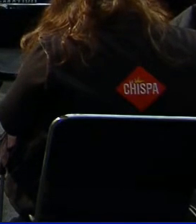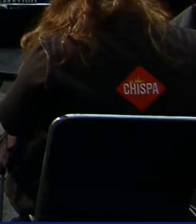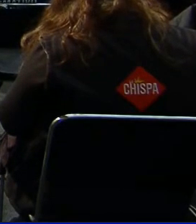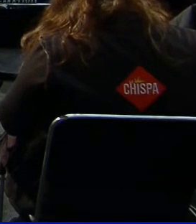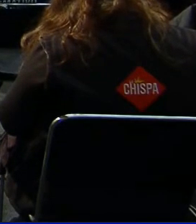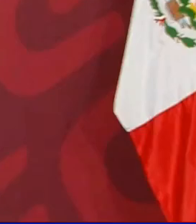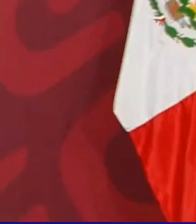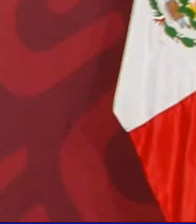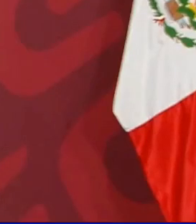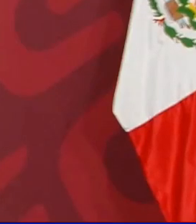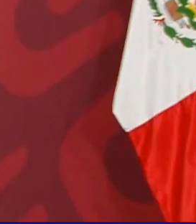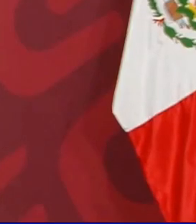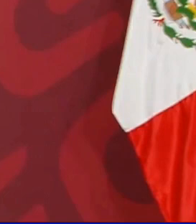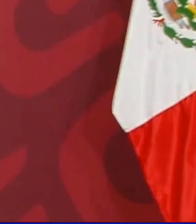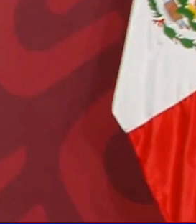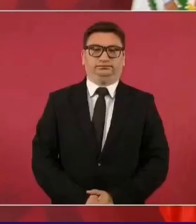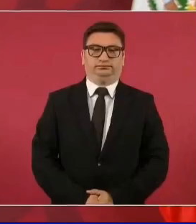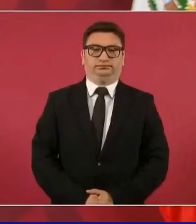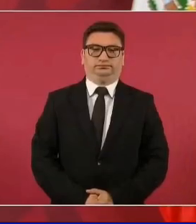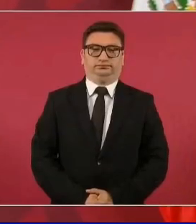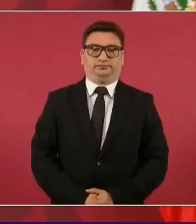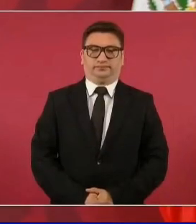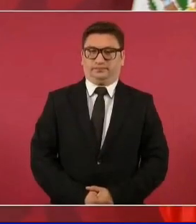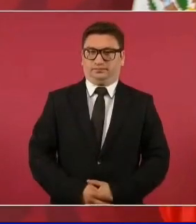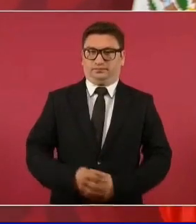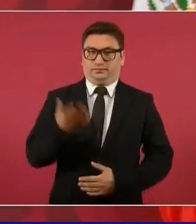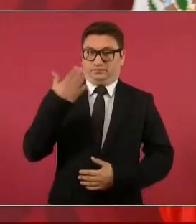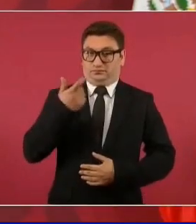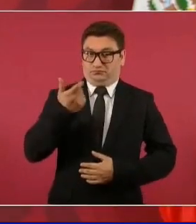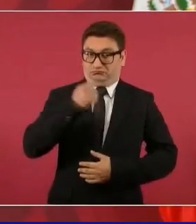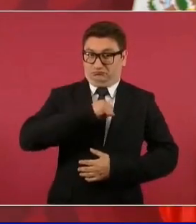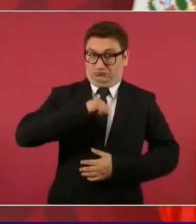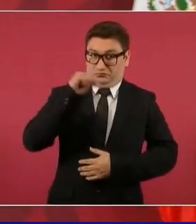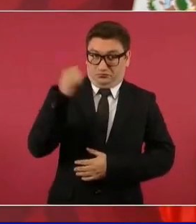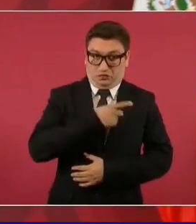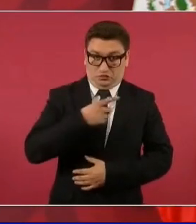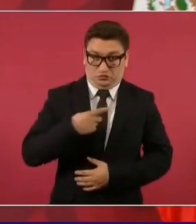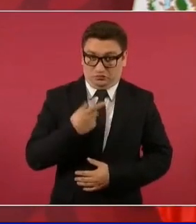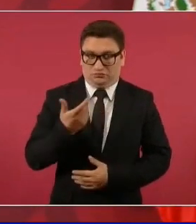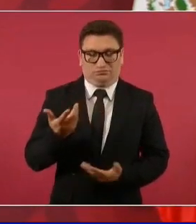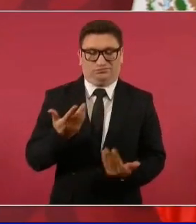inflación ni endeudamiento. Ahora,